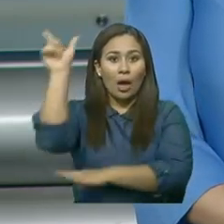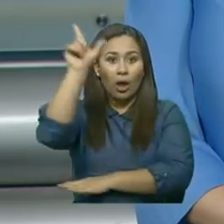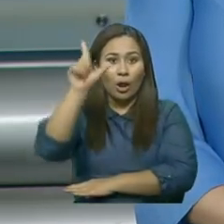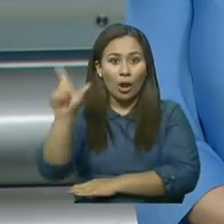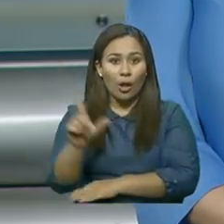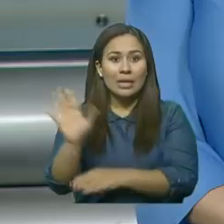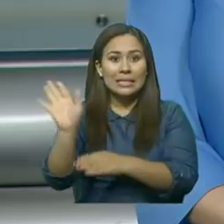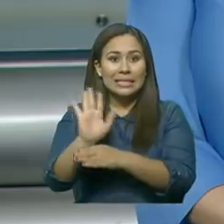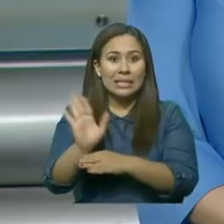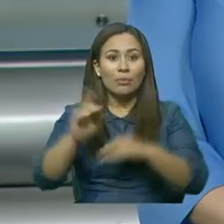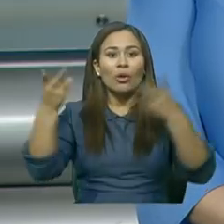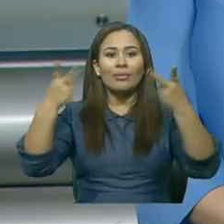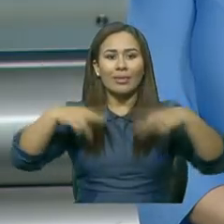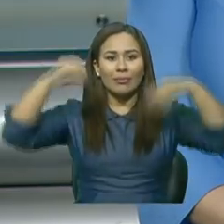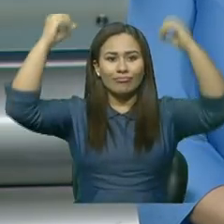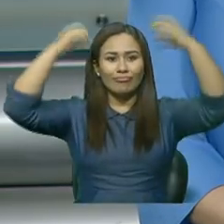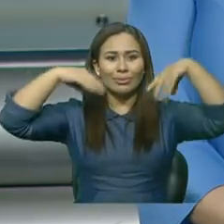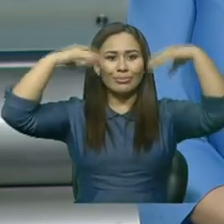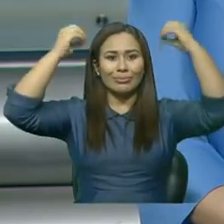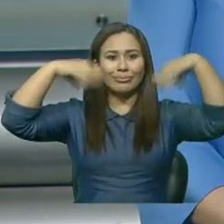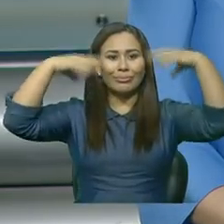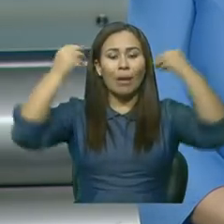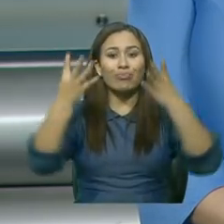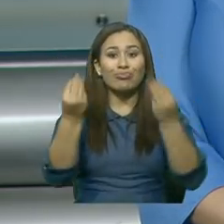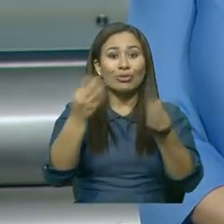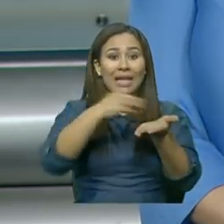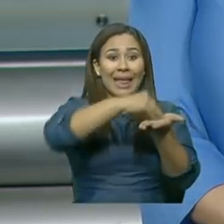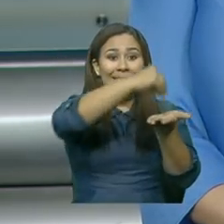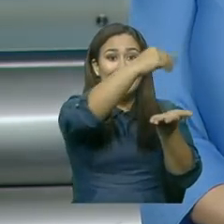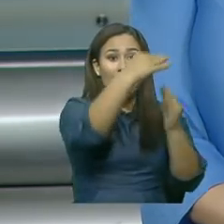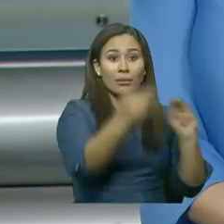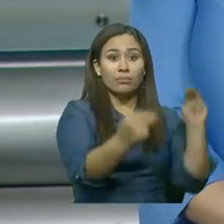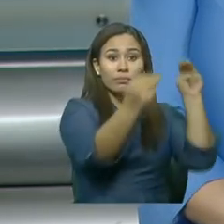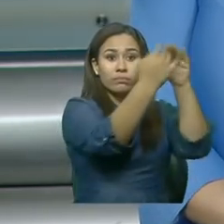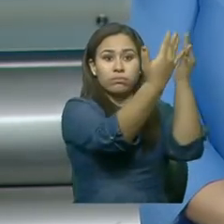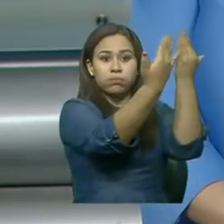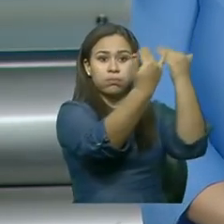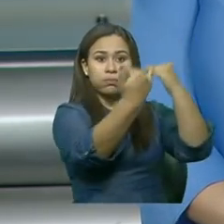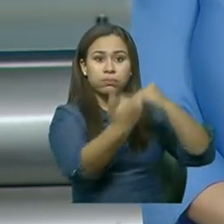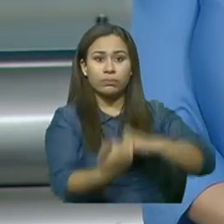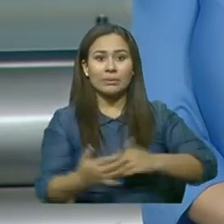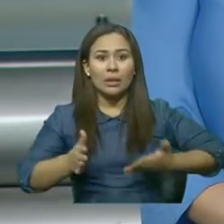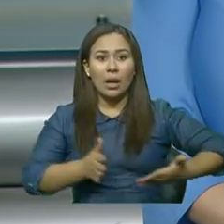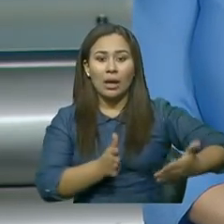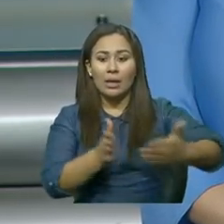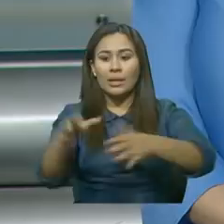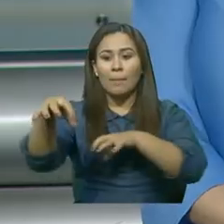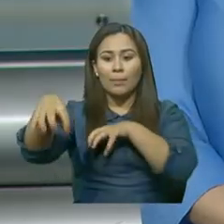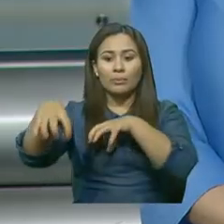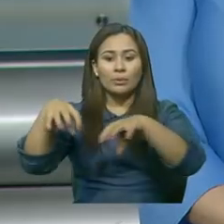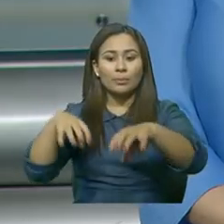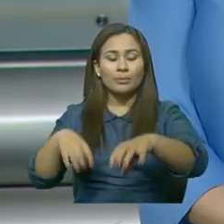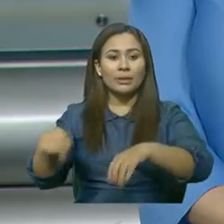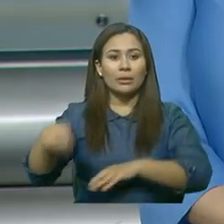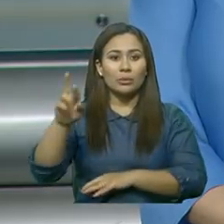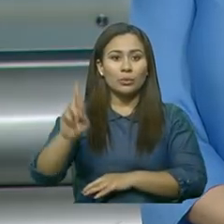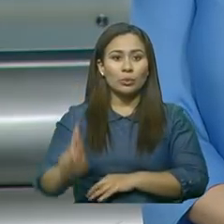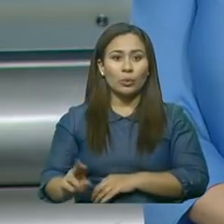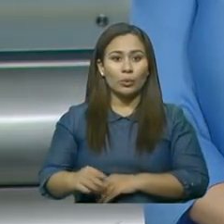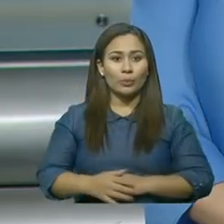las lluvias han provocado deslizamientos de tierra en varias vías que conectan estas provincias del sur del país